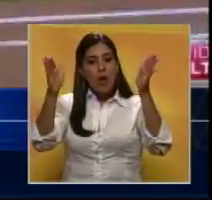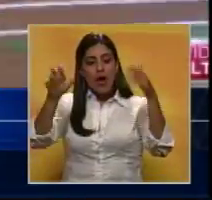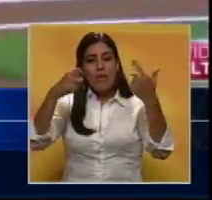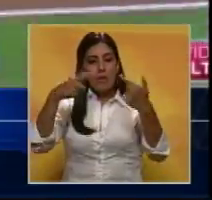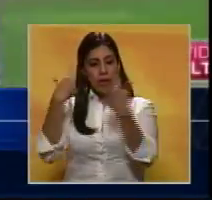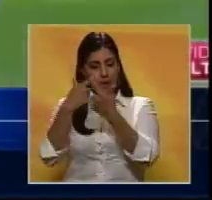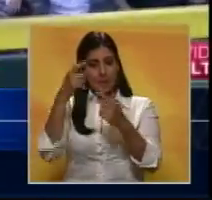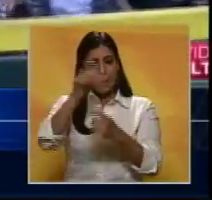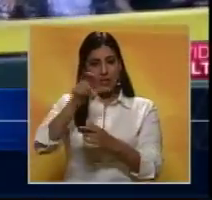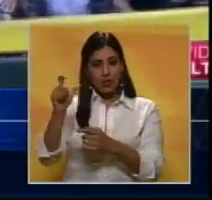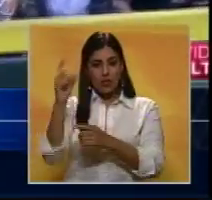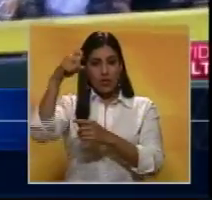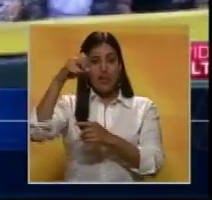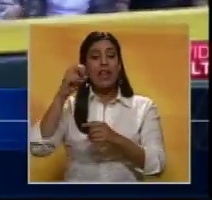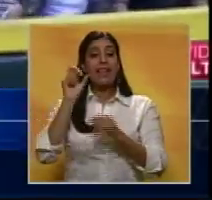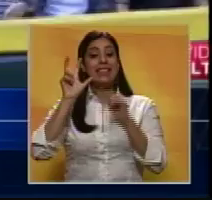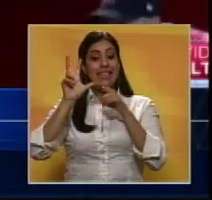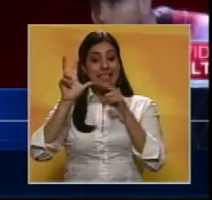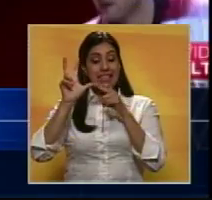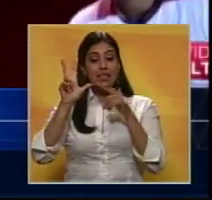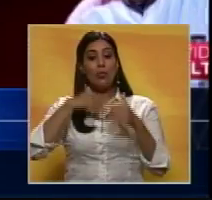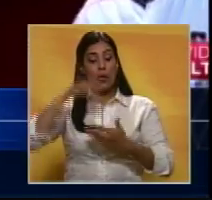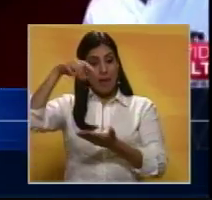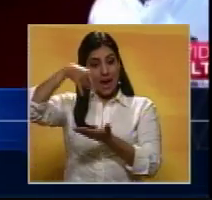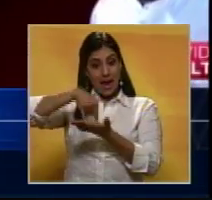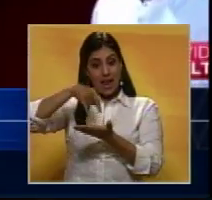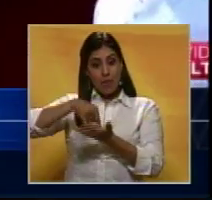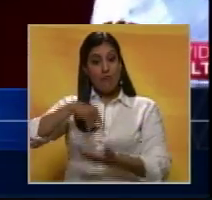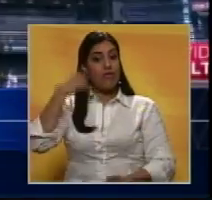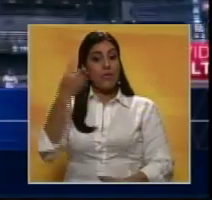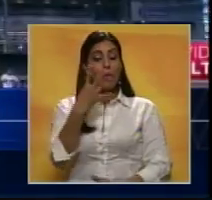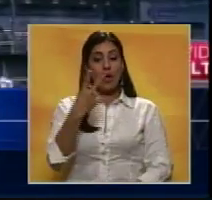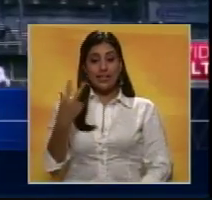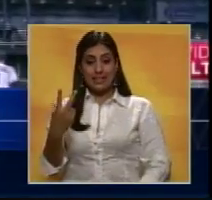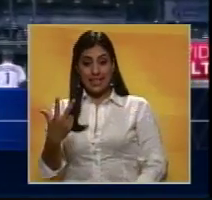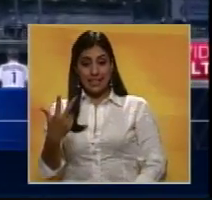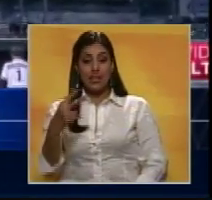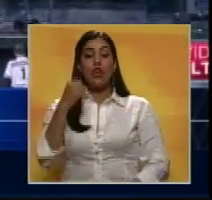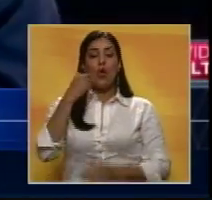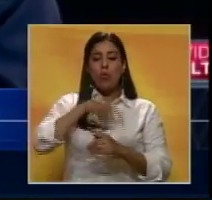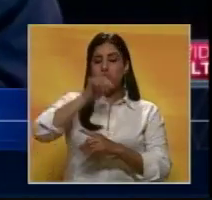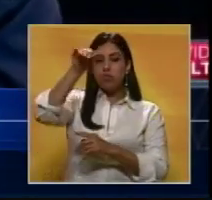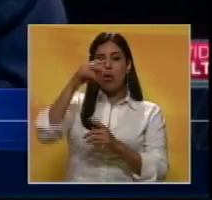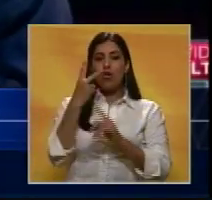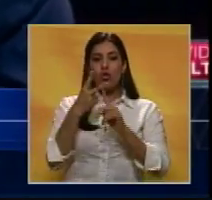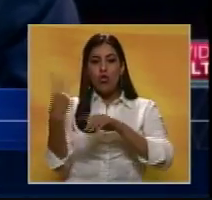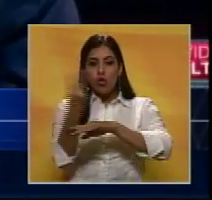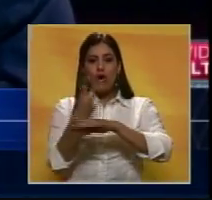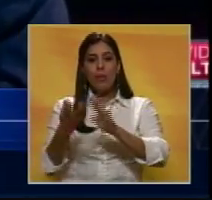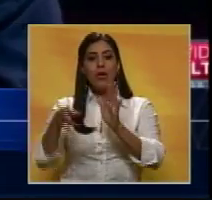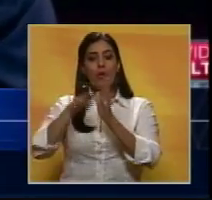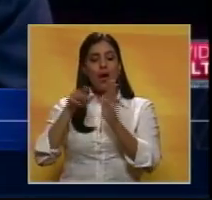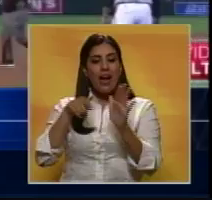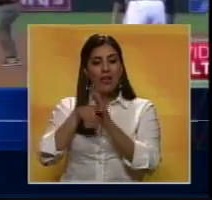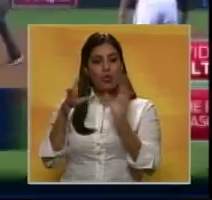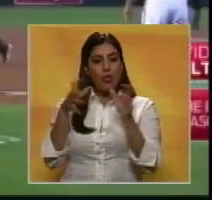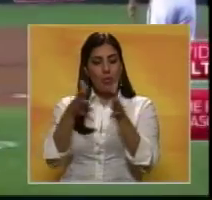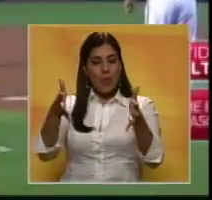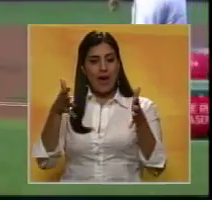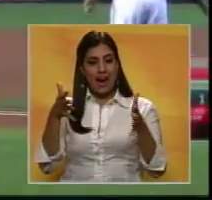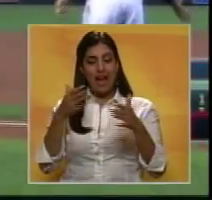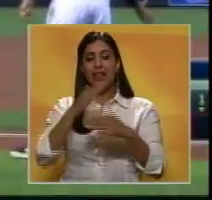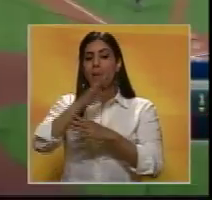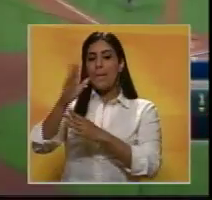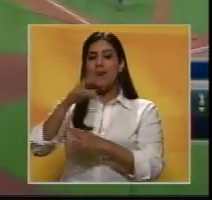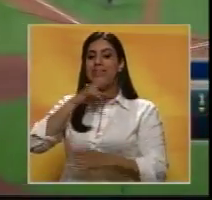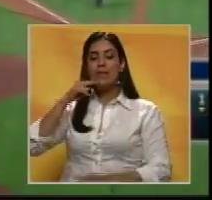por los cascabeles. Tercero de la campaña para el carabobeño, que se fue de 4-3 con jonrón, empujada y par de anotadas en el triunfo de su equipo ante